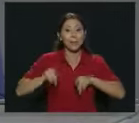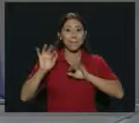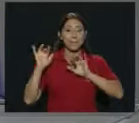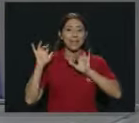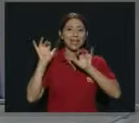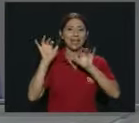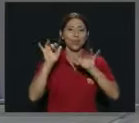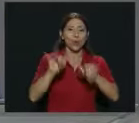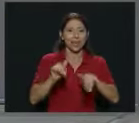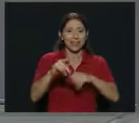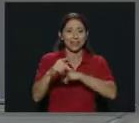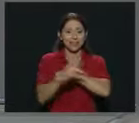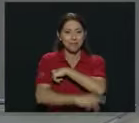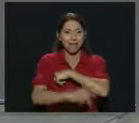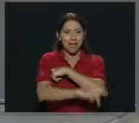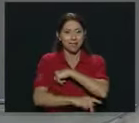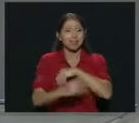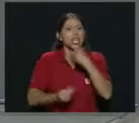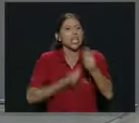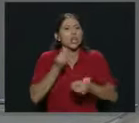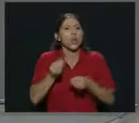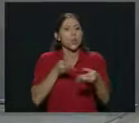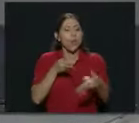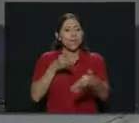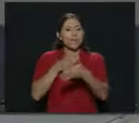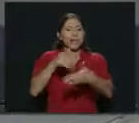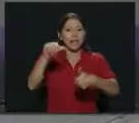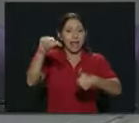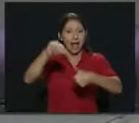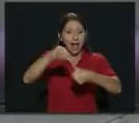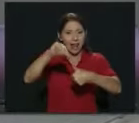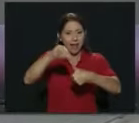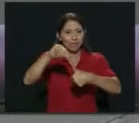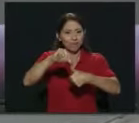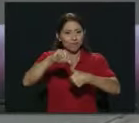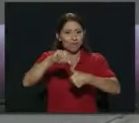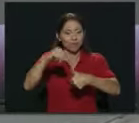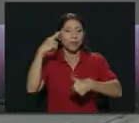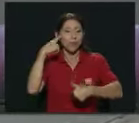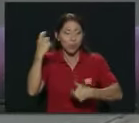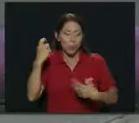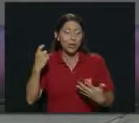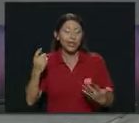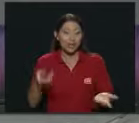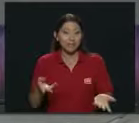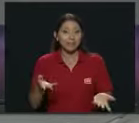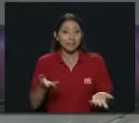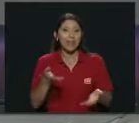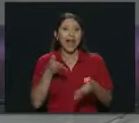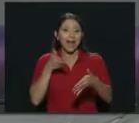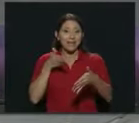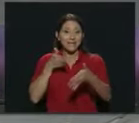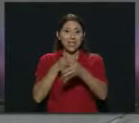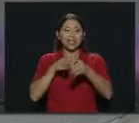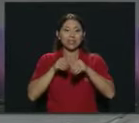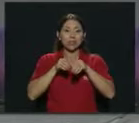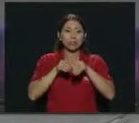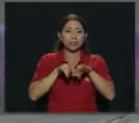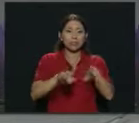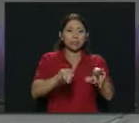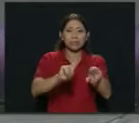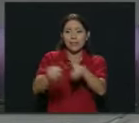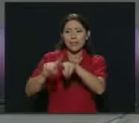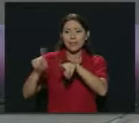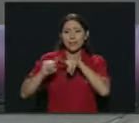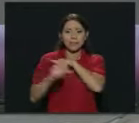de este país y cómo afecta a la región centroamericana. Pues si bien la afectación se extiende a múltiples regiones